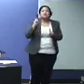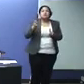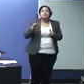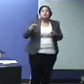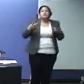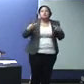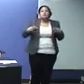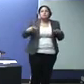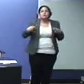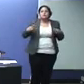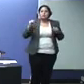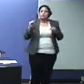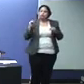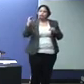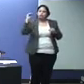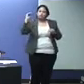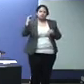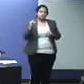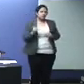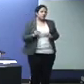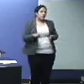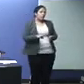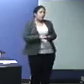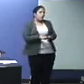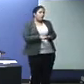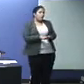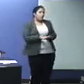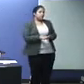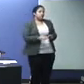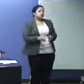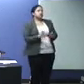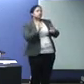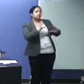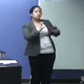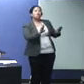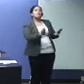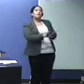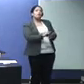que genera marginación en la comunidad de discapacidad.